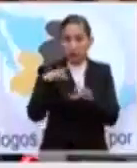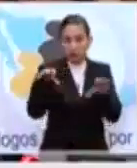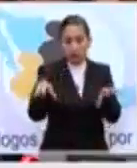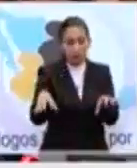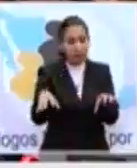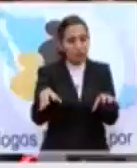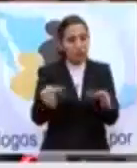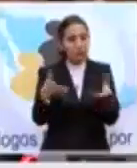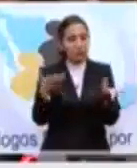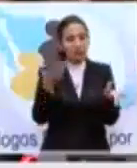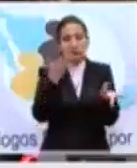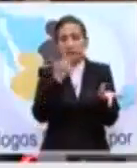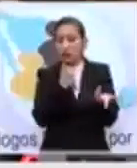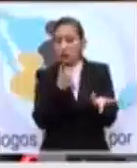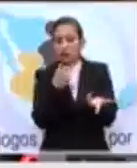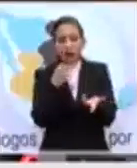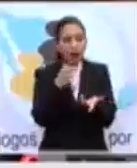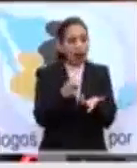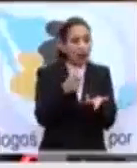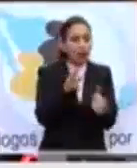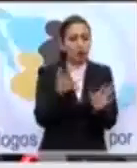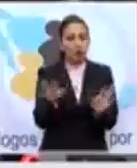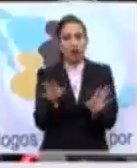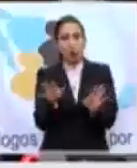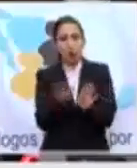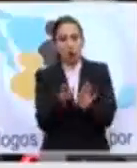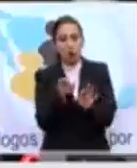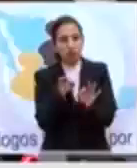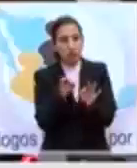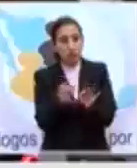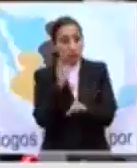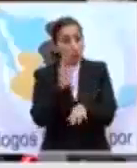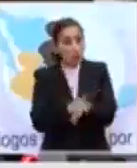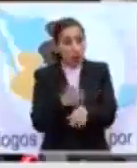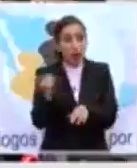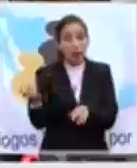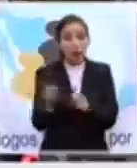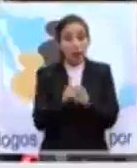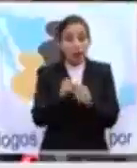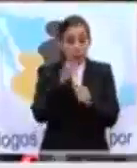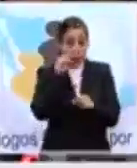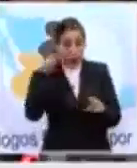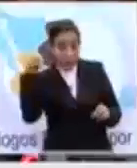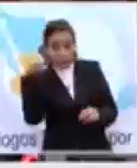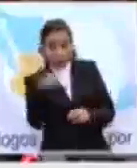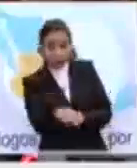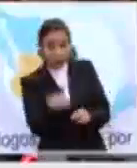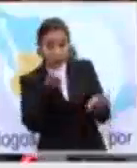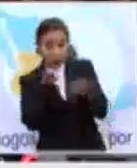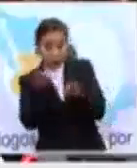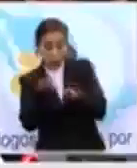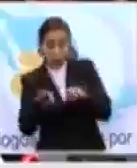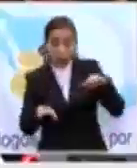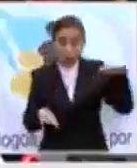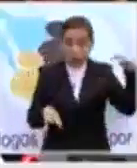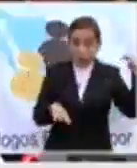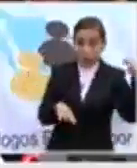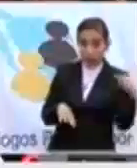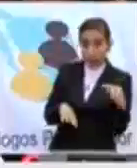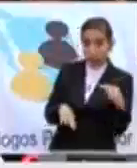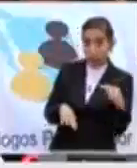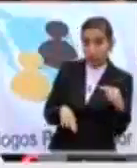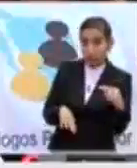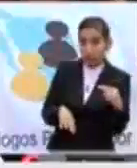No hay una visión en ese sentido, y va tanto desde el punto de vista de los trabajadores como desde el punto de